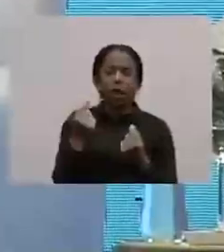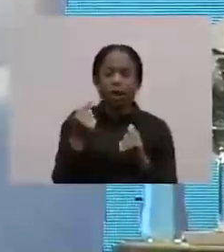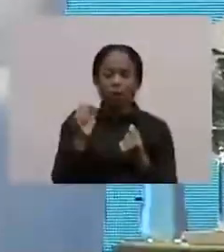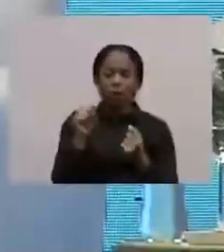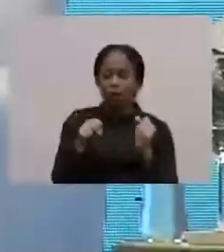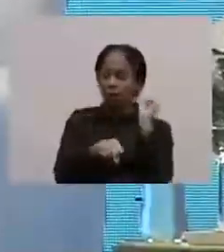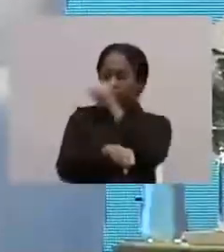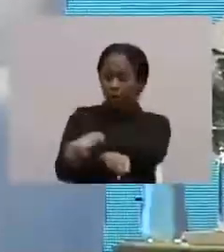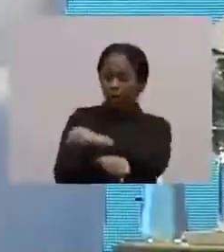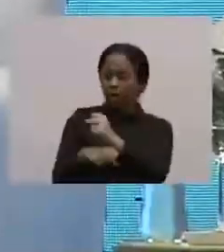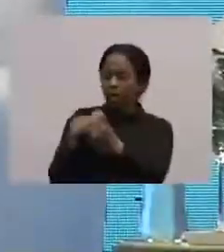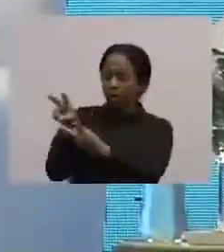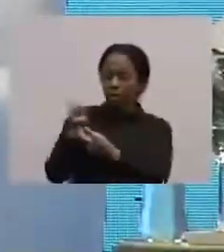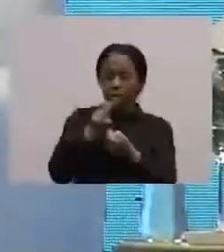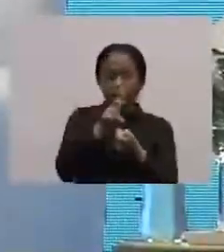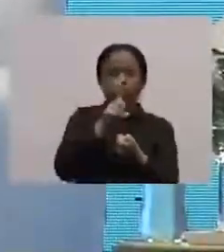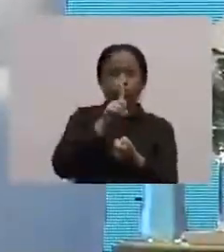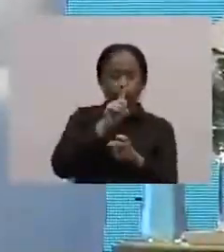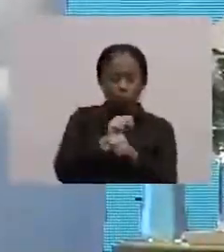cierta, oportuna.